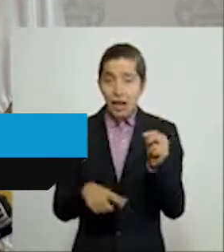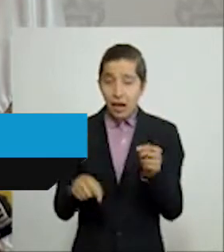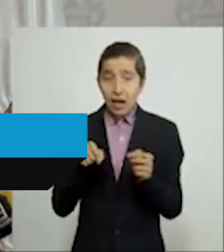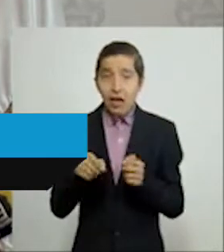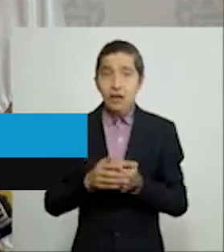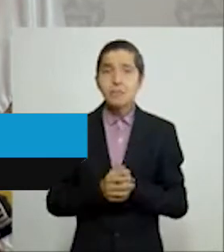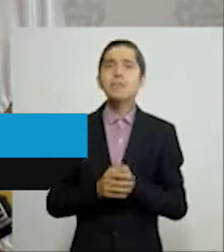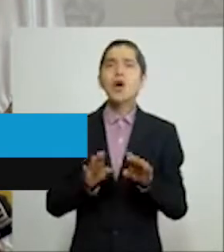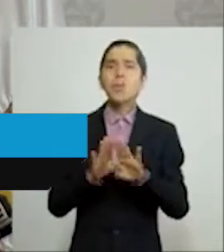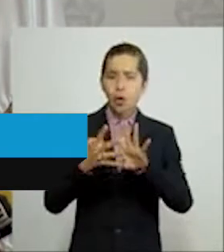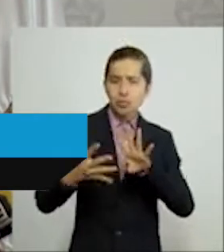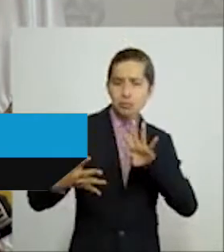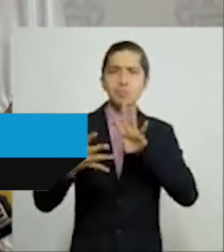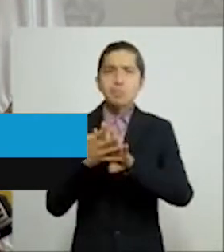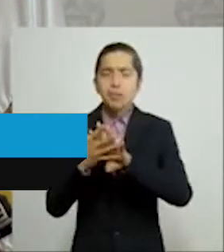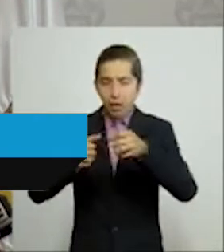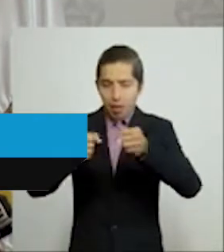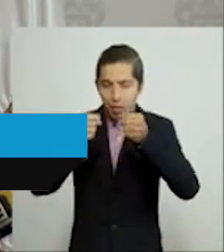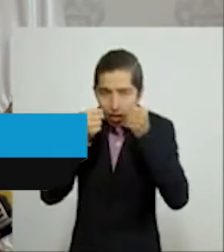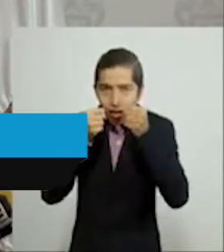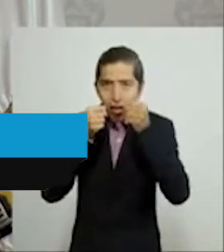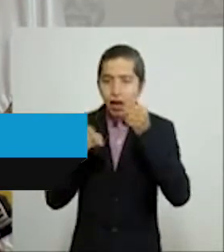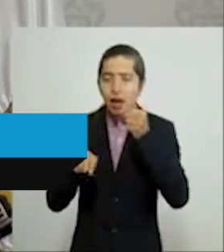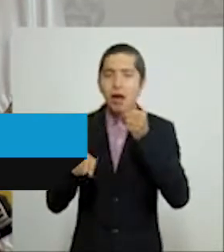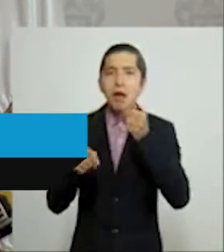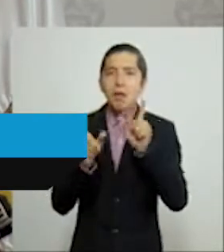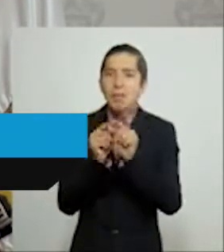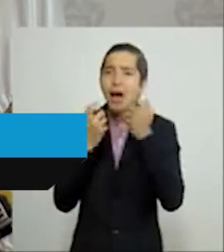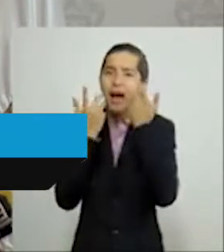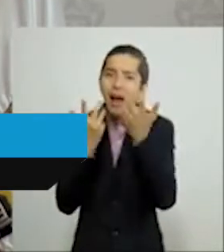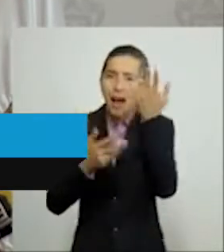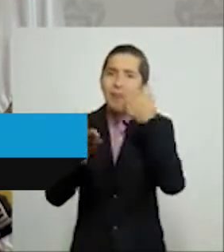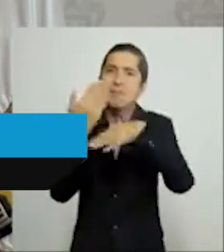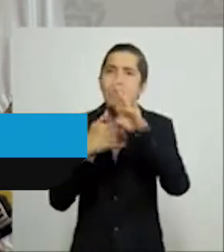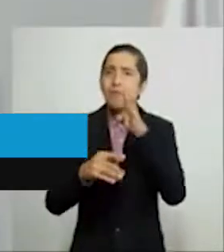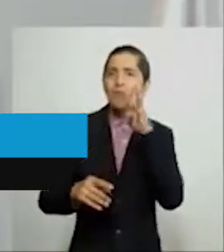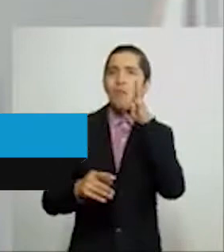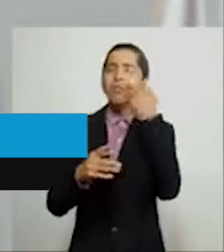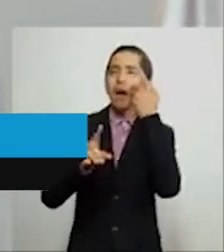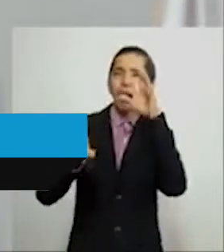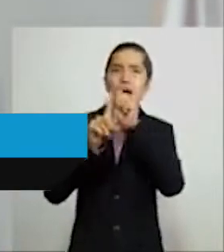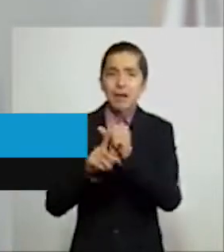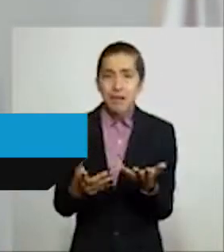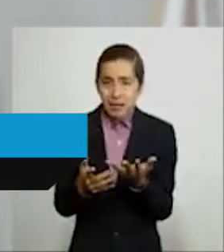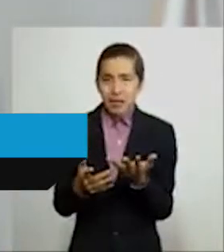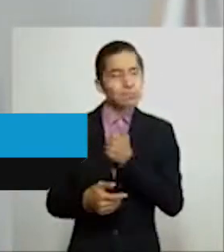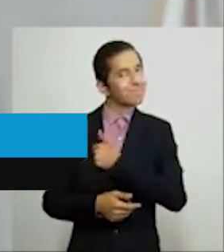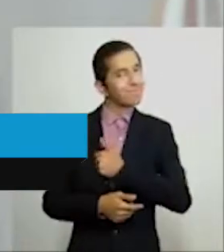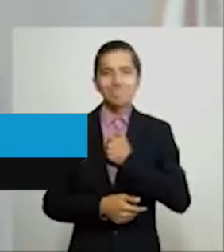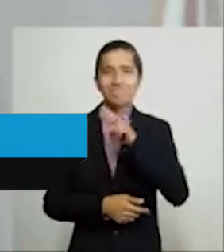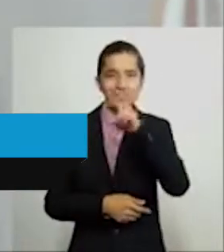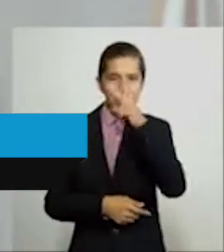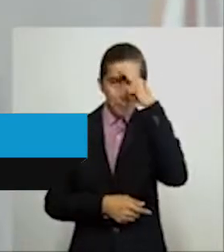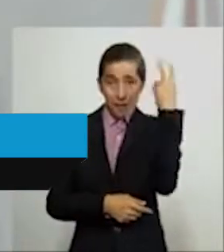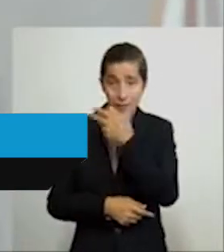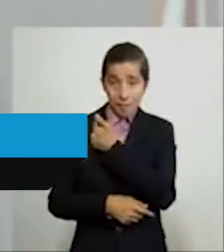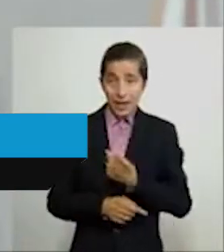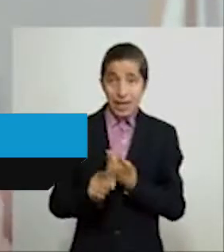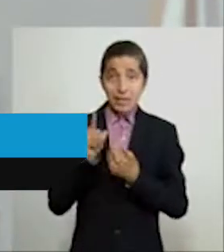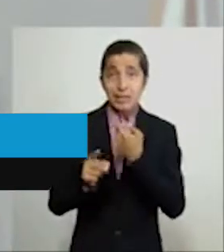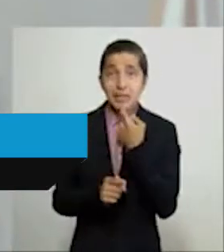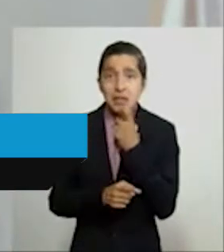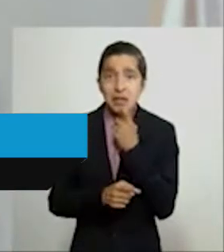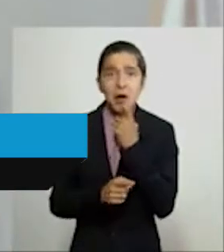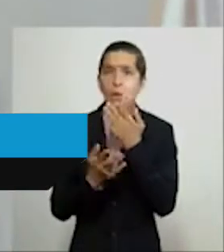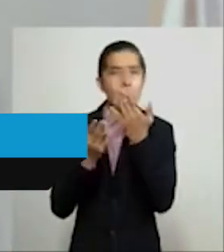para tener la fuerza, la valentía y el coraje que ya tienen. Si algo quiero ofrecerles, que sea dignidad,